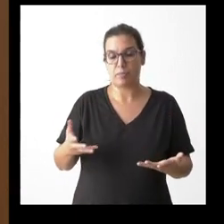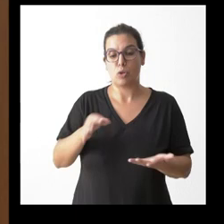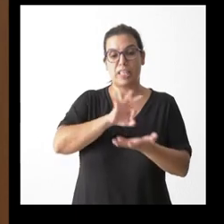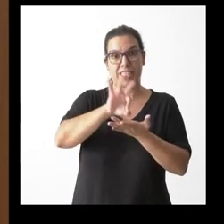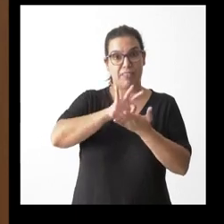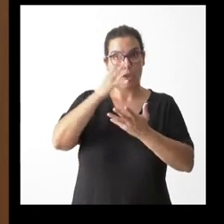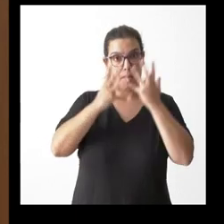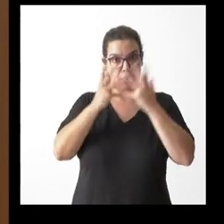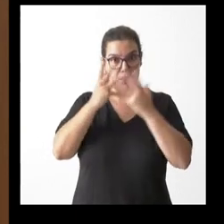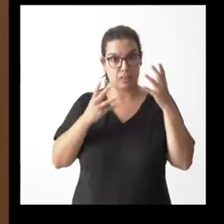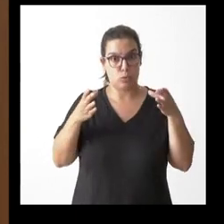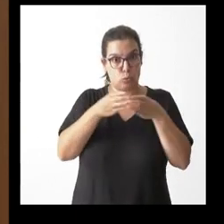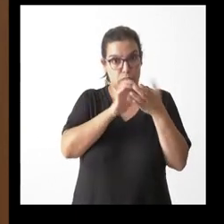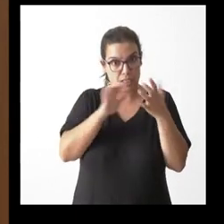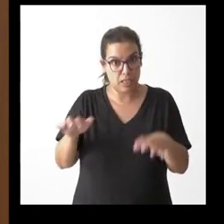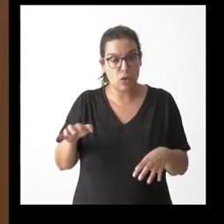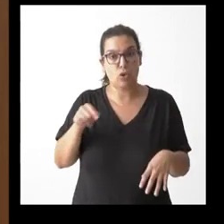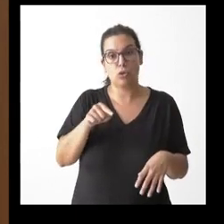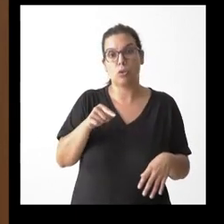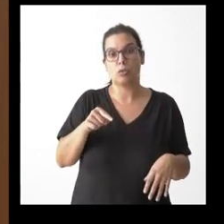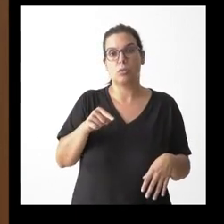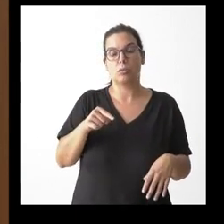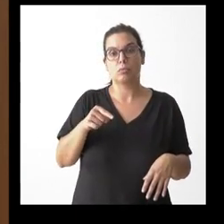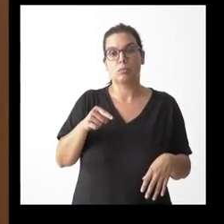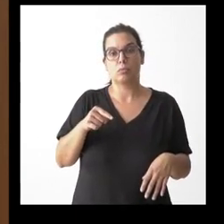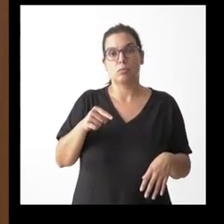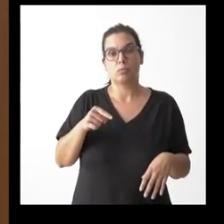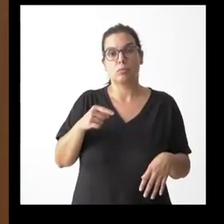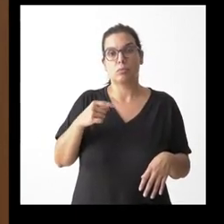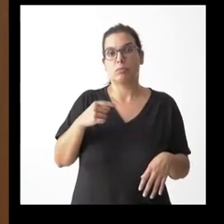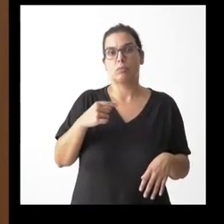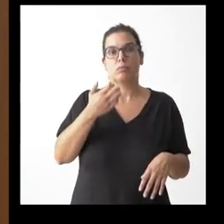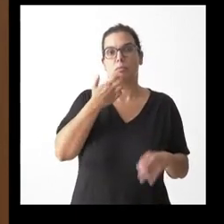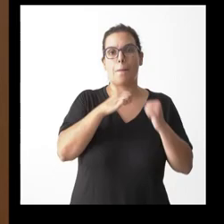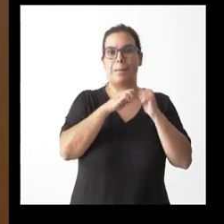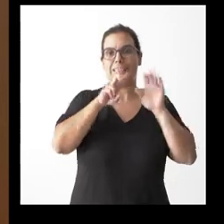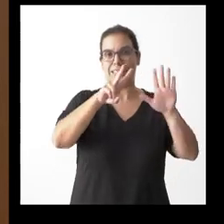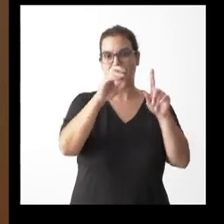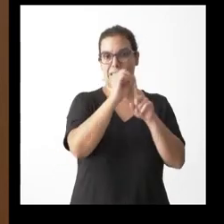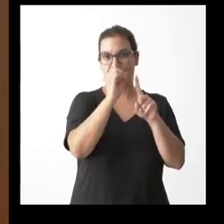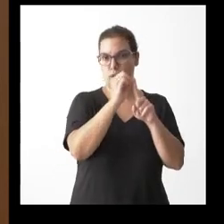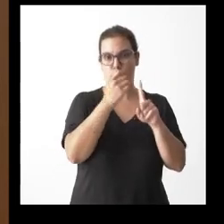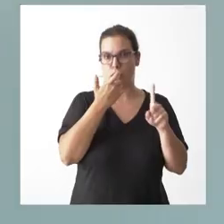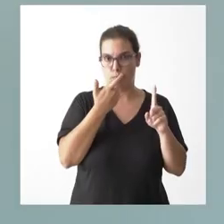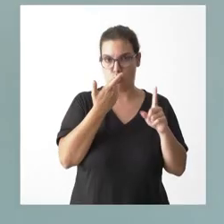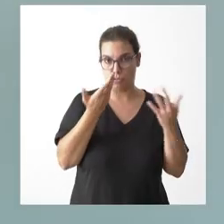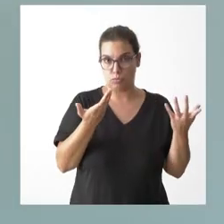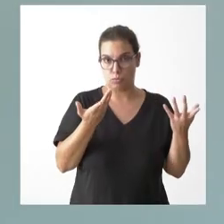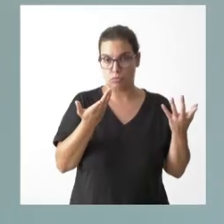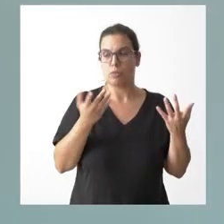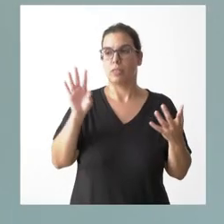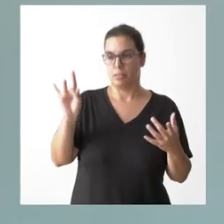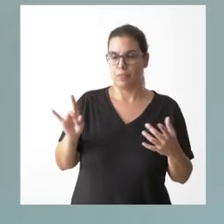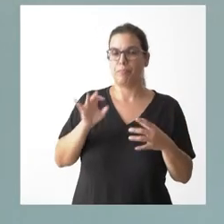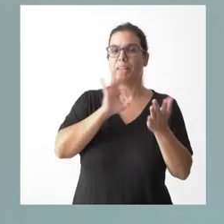Junta, digamos que al menos tienen la orden de que esté a 27 grados, por ejemplo, el termostato, por poner el ejemplo más gráfico. Efectivamente, los